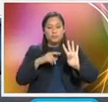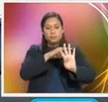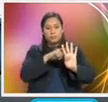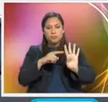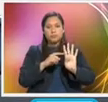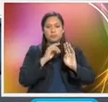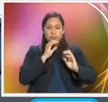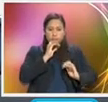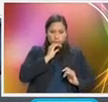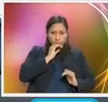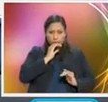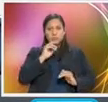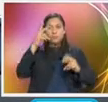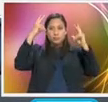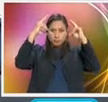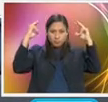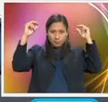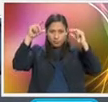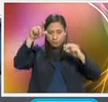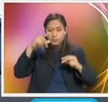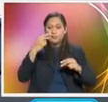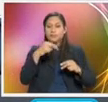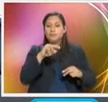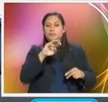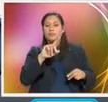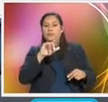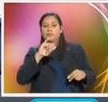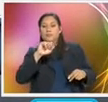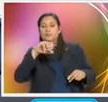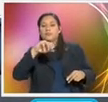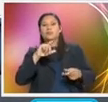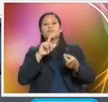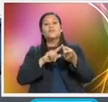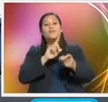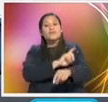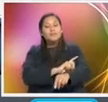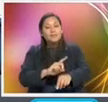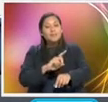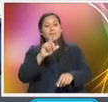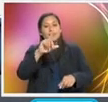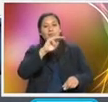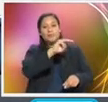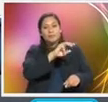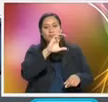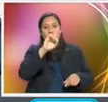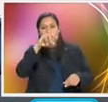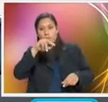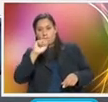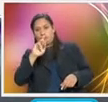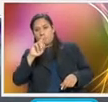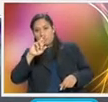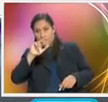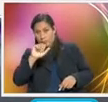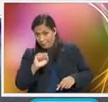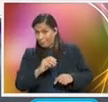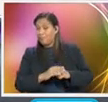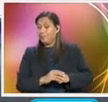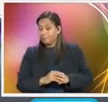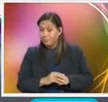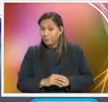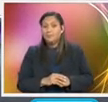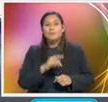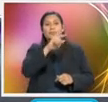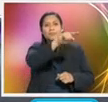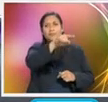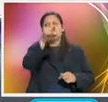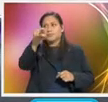de saxofones de Holanda, se llama Melisma, en la delegación Magdalena Contreras. Como ves, la oferta está por toda la